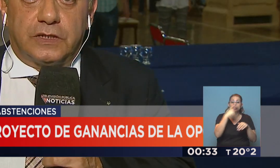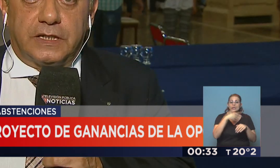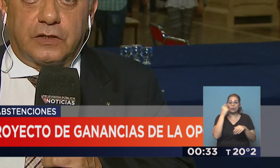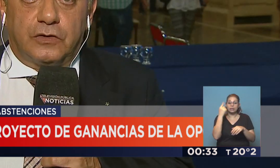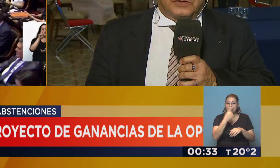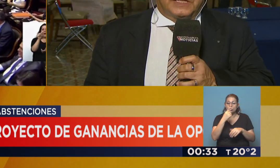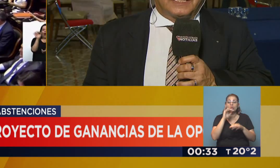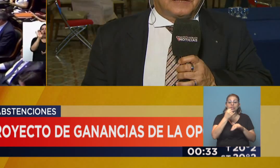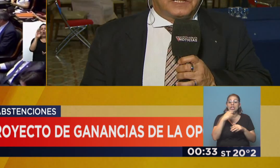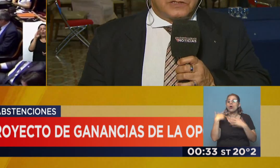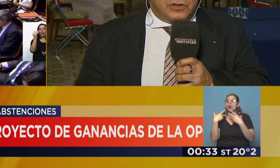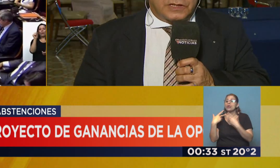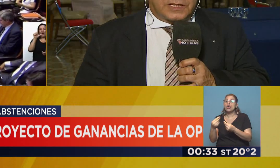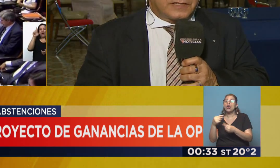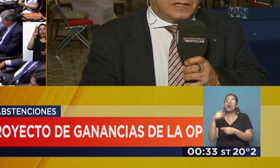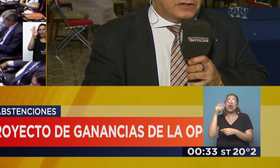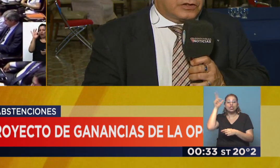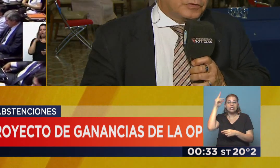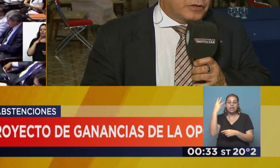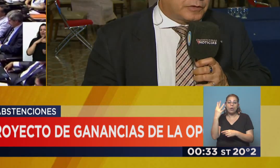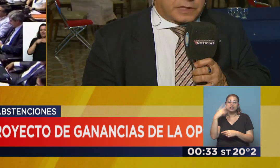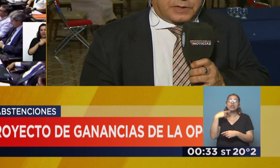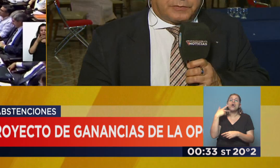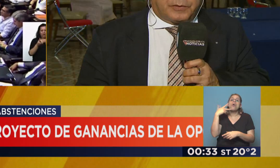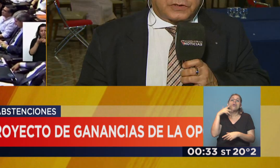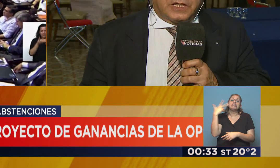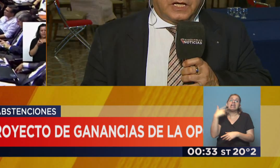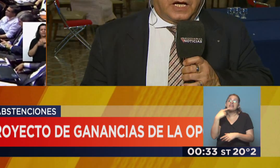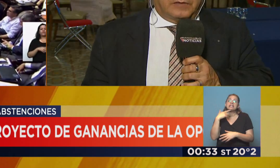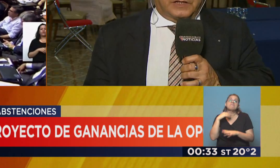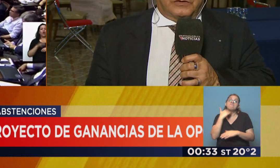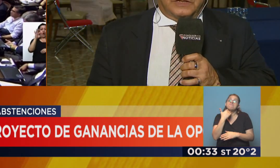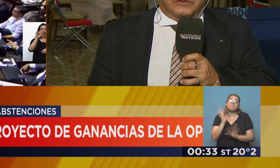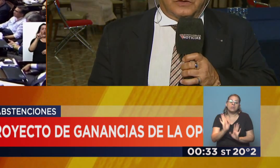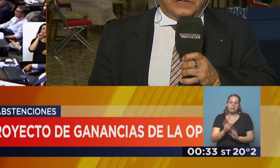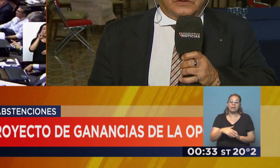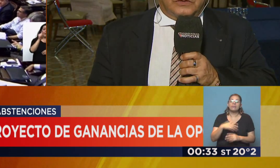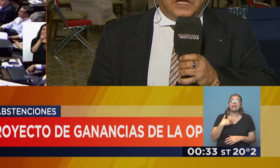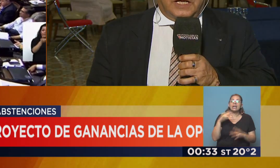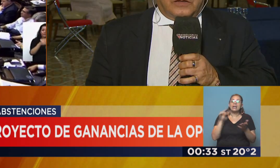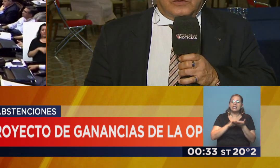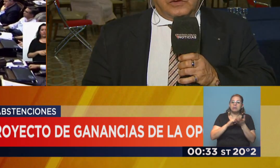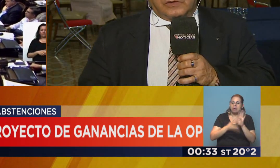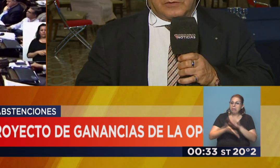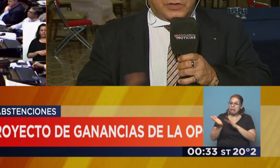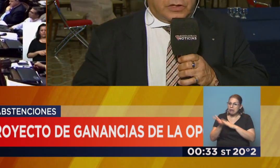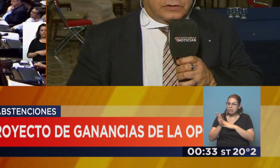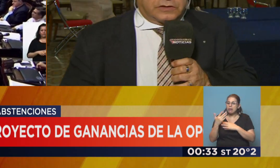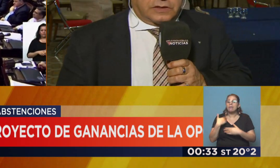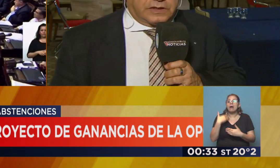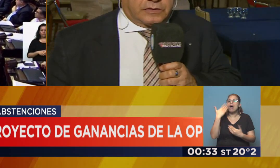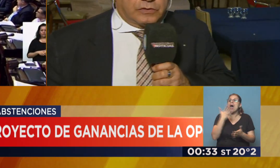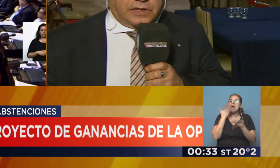84 en contra y 3 abstenciones. Están saliendo los diputados, vamos a ver si podemos hablar con alguno de ellos. Hubo una